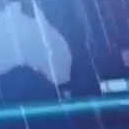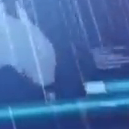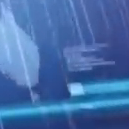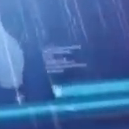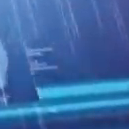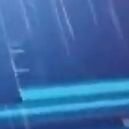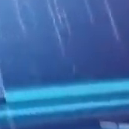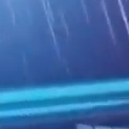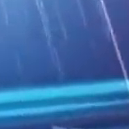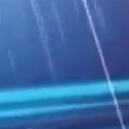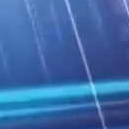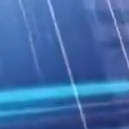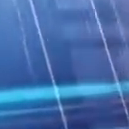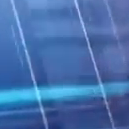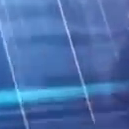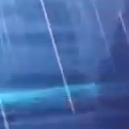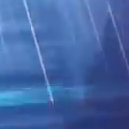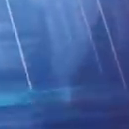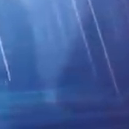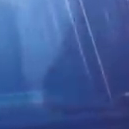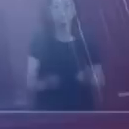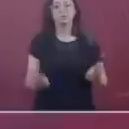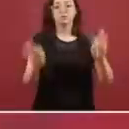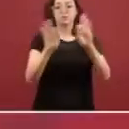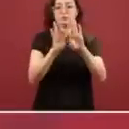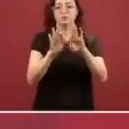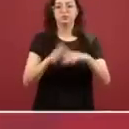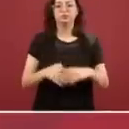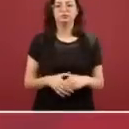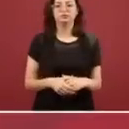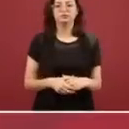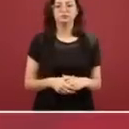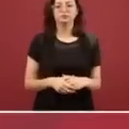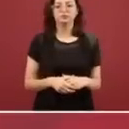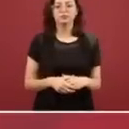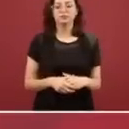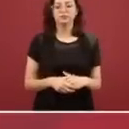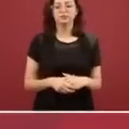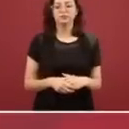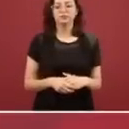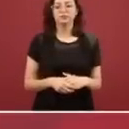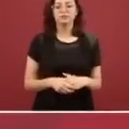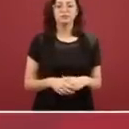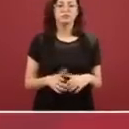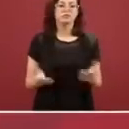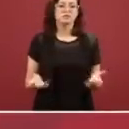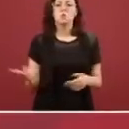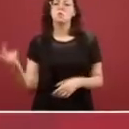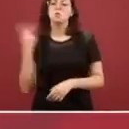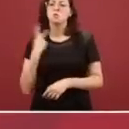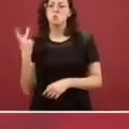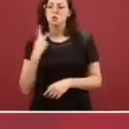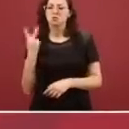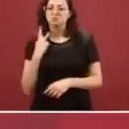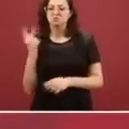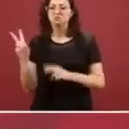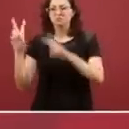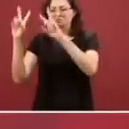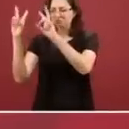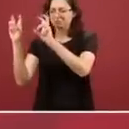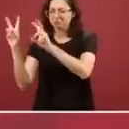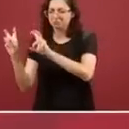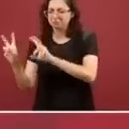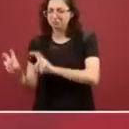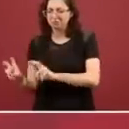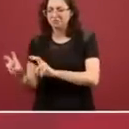algo completamente falta de ética. Esto fue lo que dijo. Una cosa es la política y otra cosa